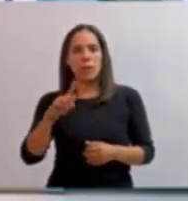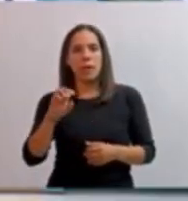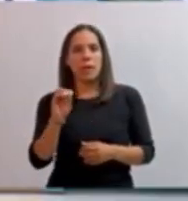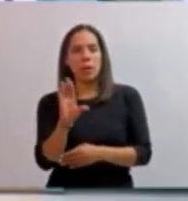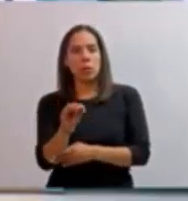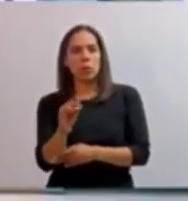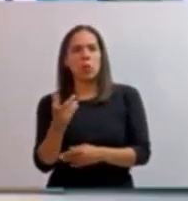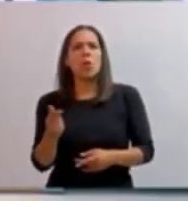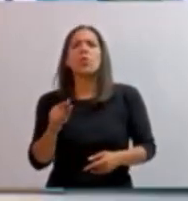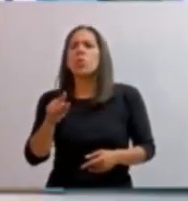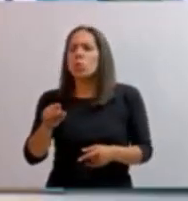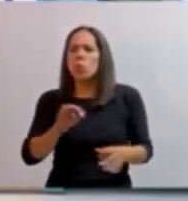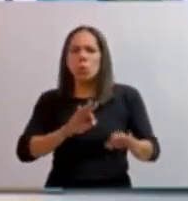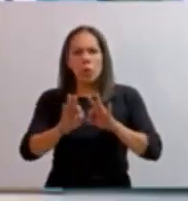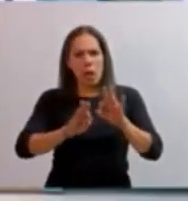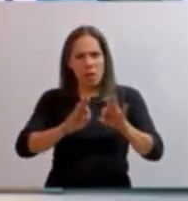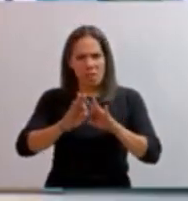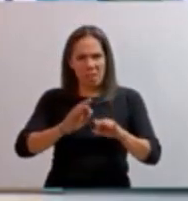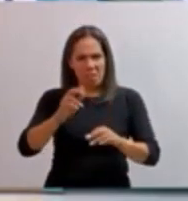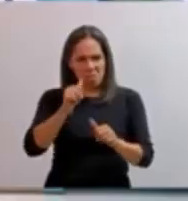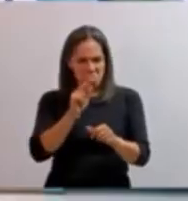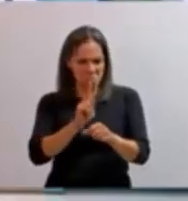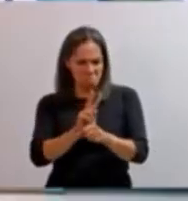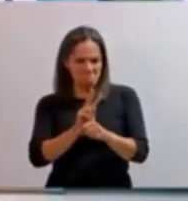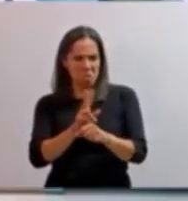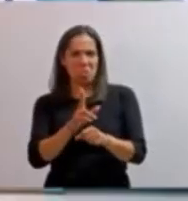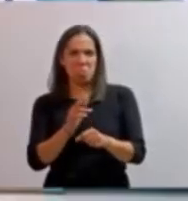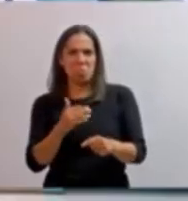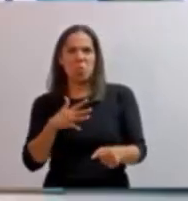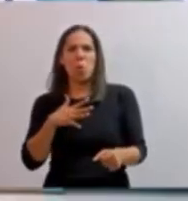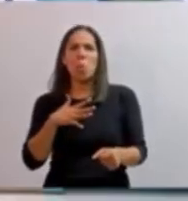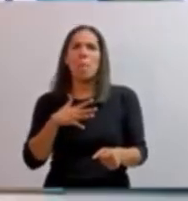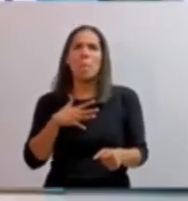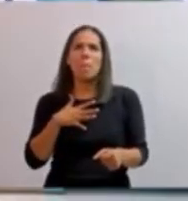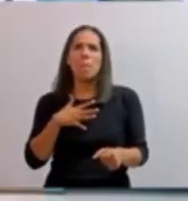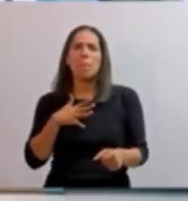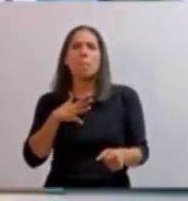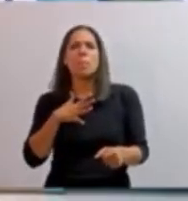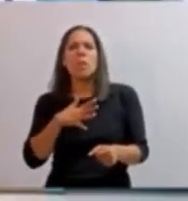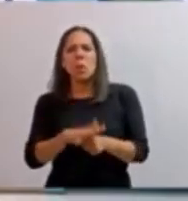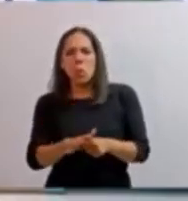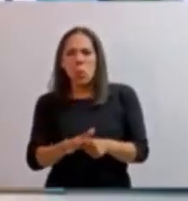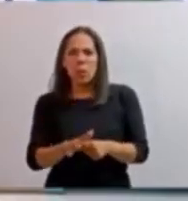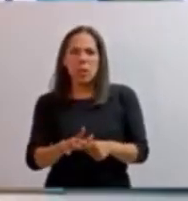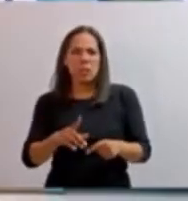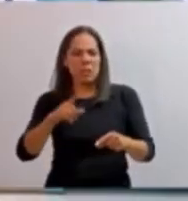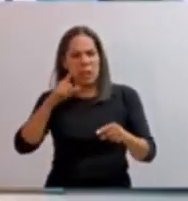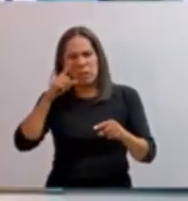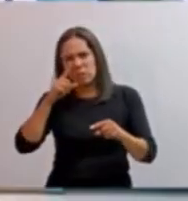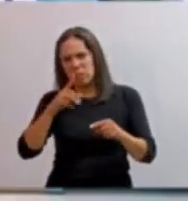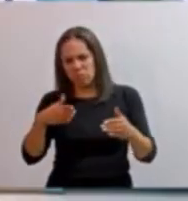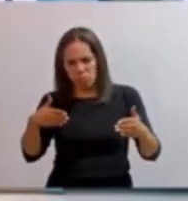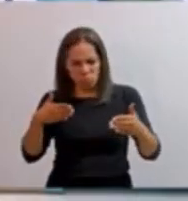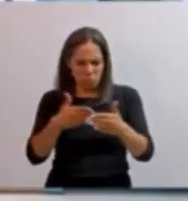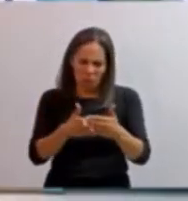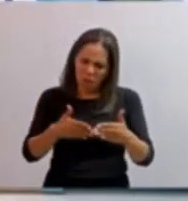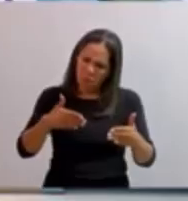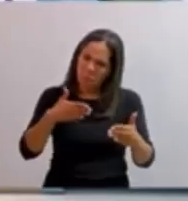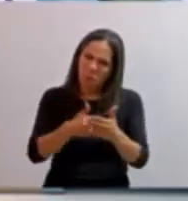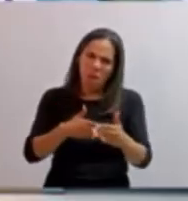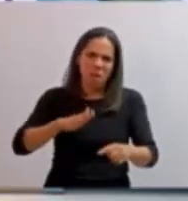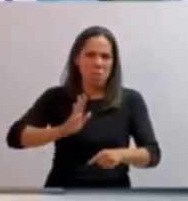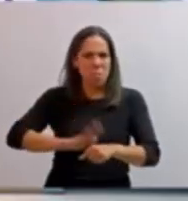Desde la función de supervisión, ¿cuáles consideran como los más grandes obstáculos para lograr ese diálogo horizontal